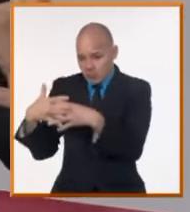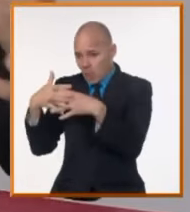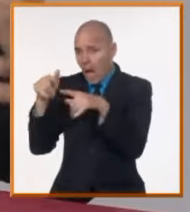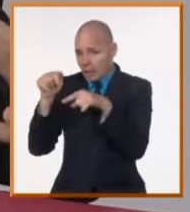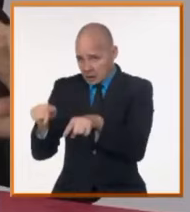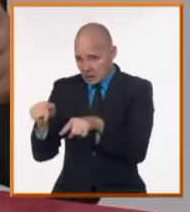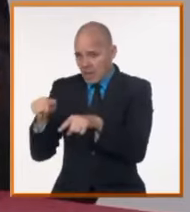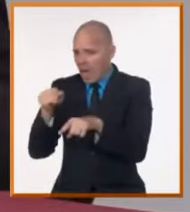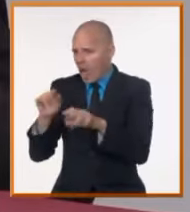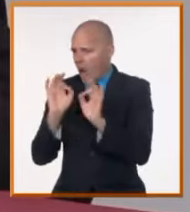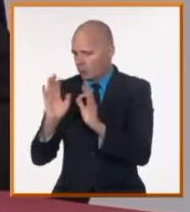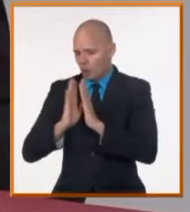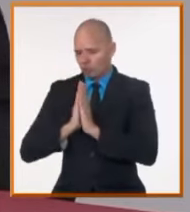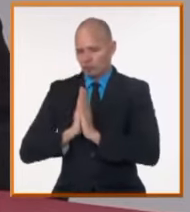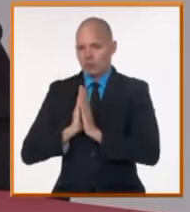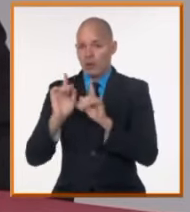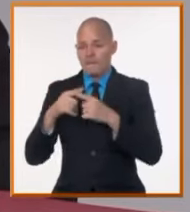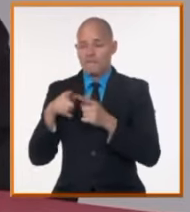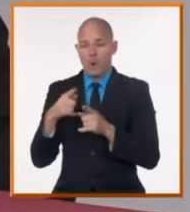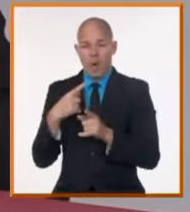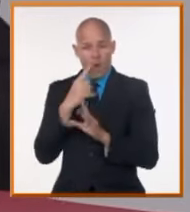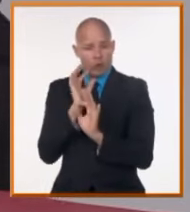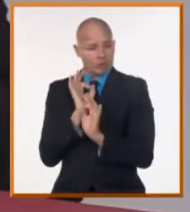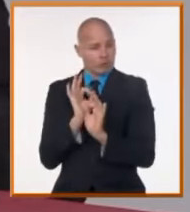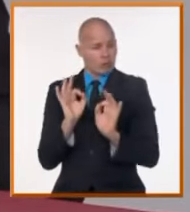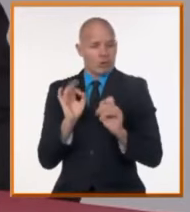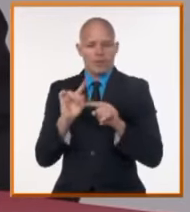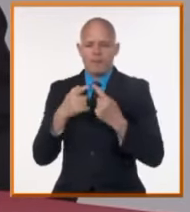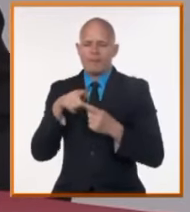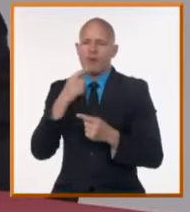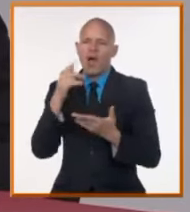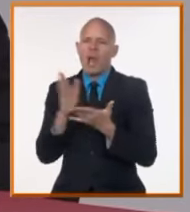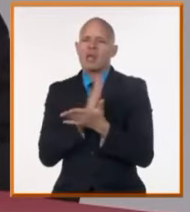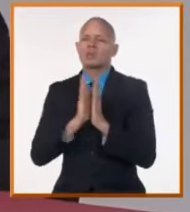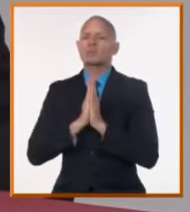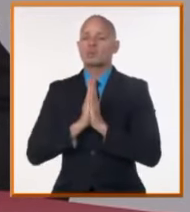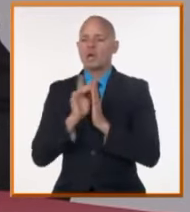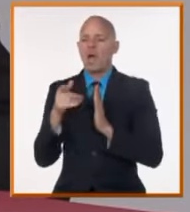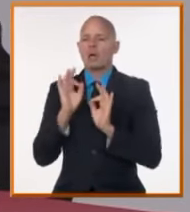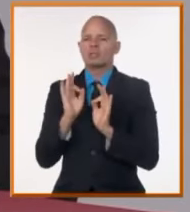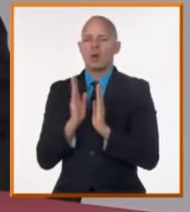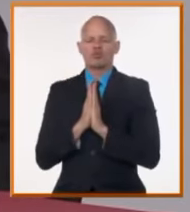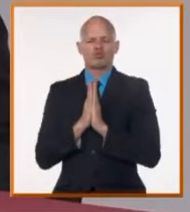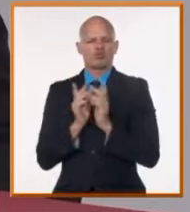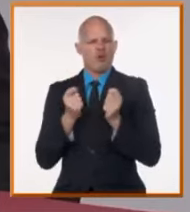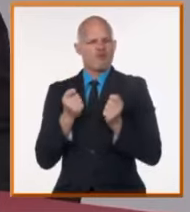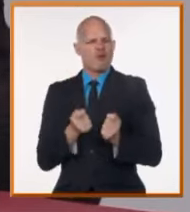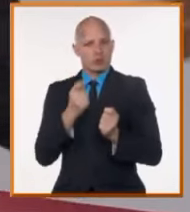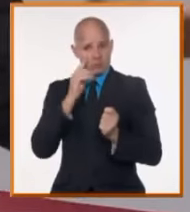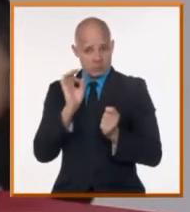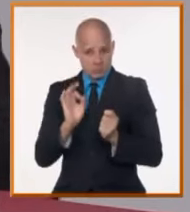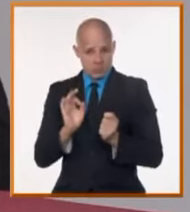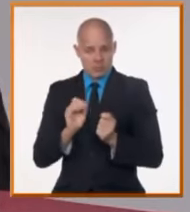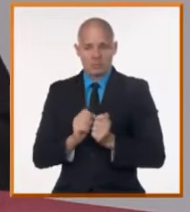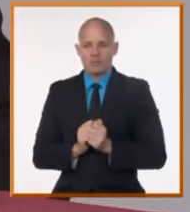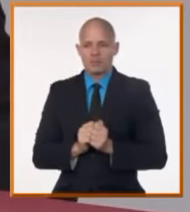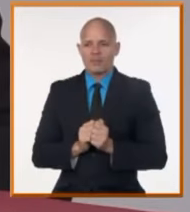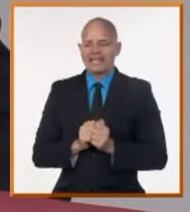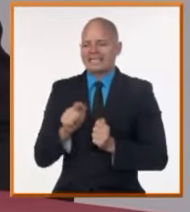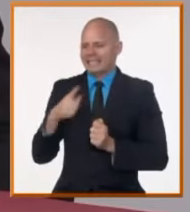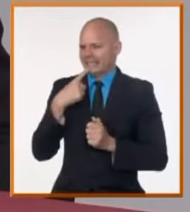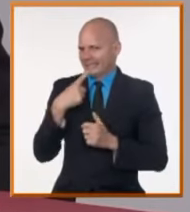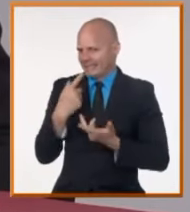su severa adhesión a las escrituras y su militancia religiosa furibunda. Puritanos